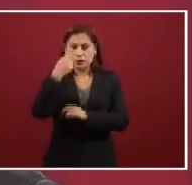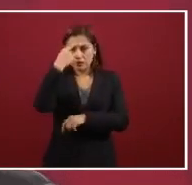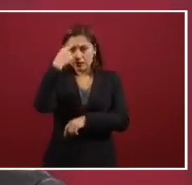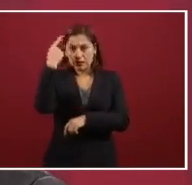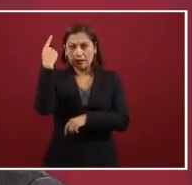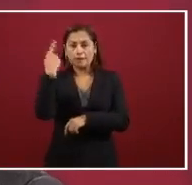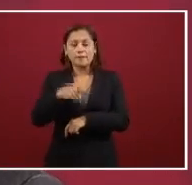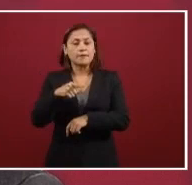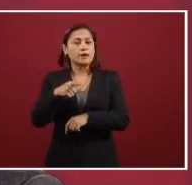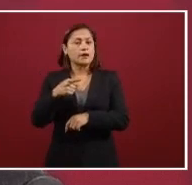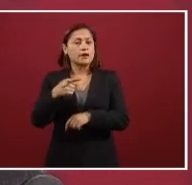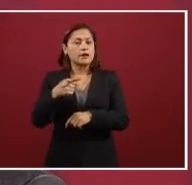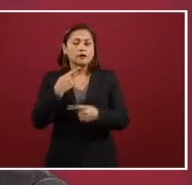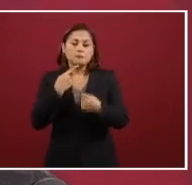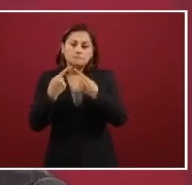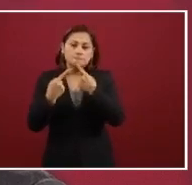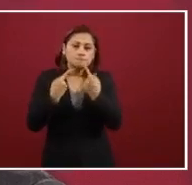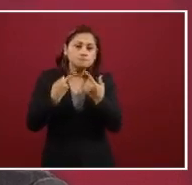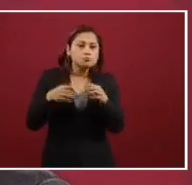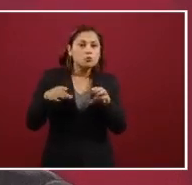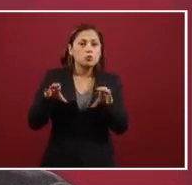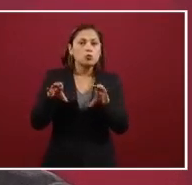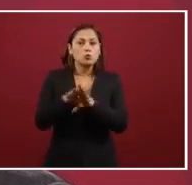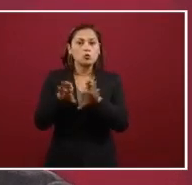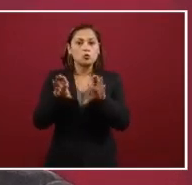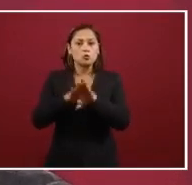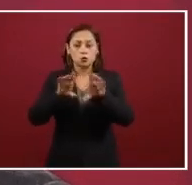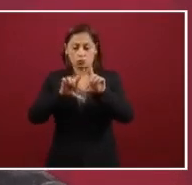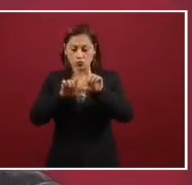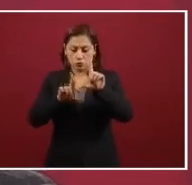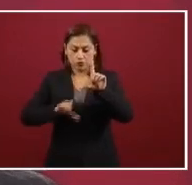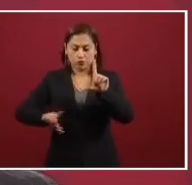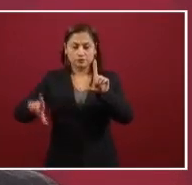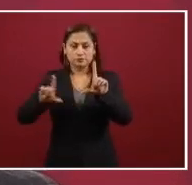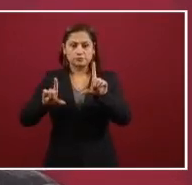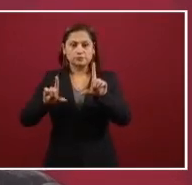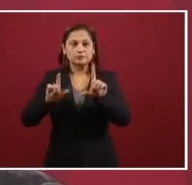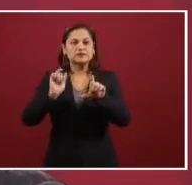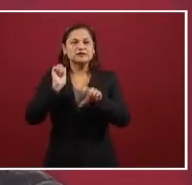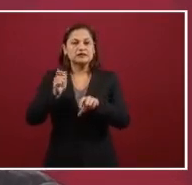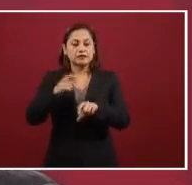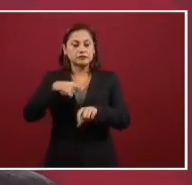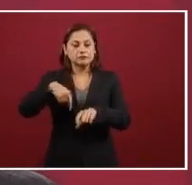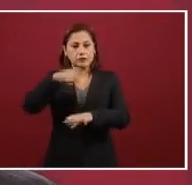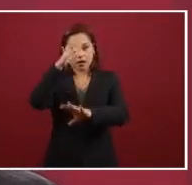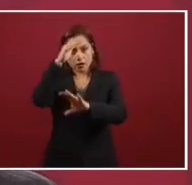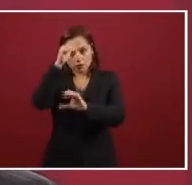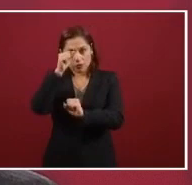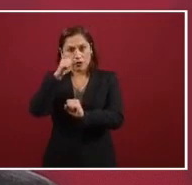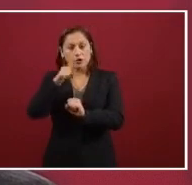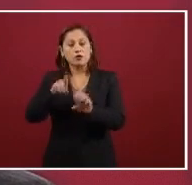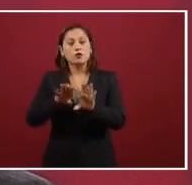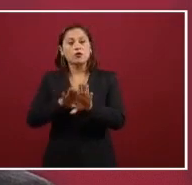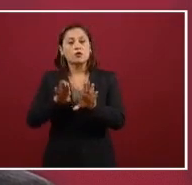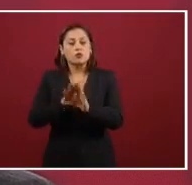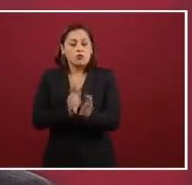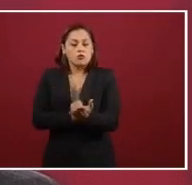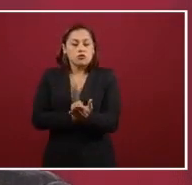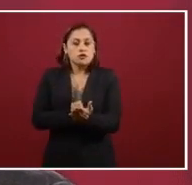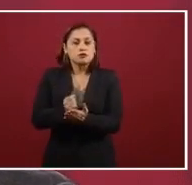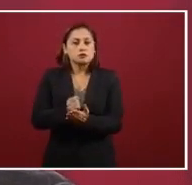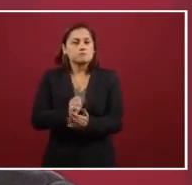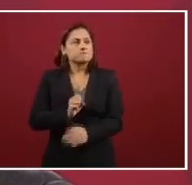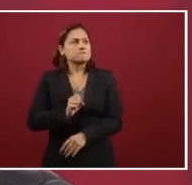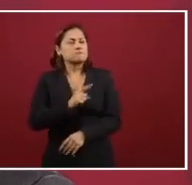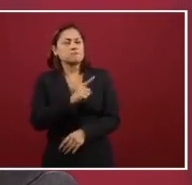nacional. Es decir, no tomaremos ninguna decisión respecto a Estados Unidos en la que no estemos de acuerdo todas las fuerzas políticas. Es